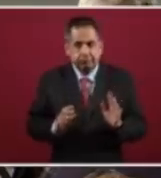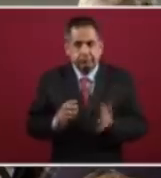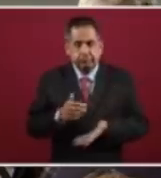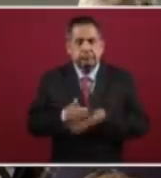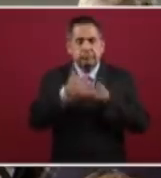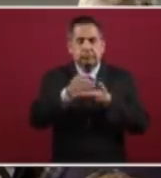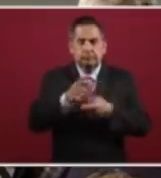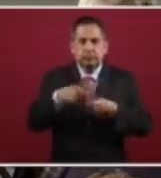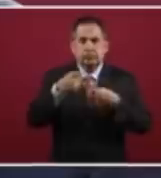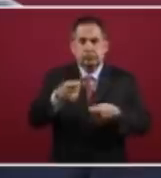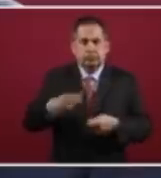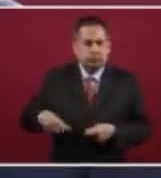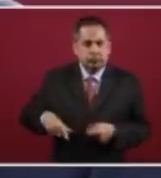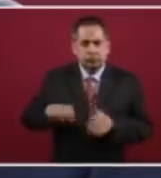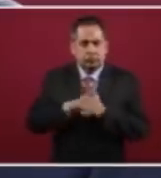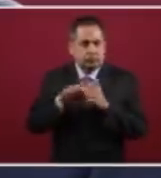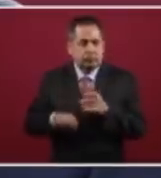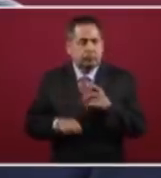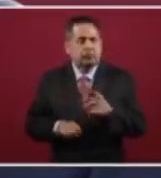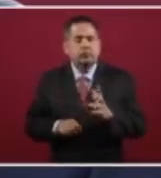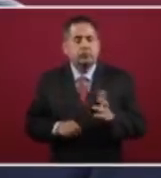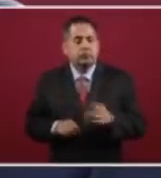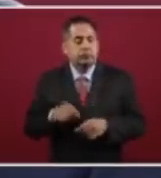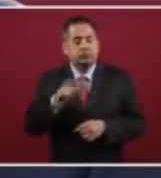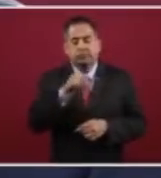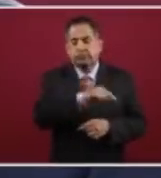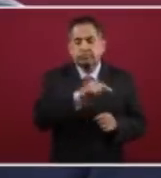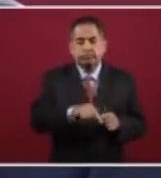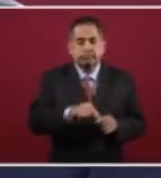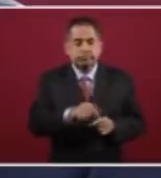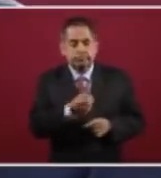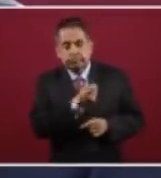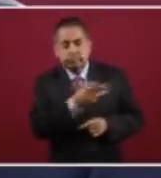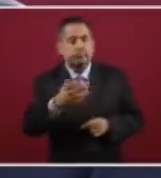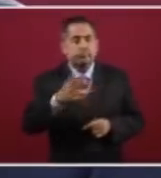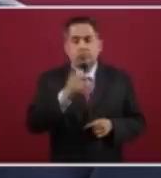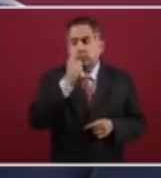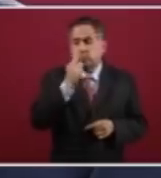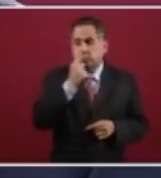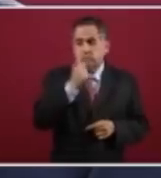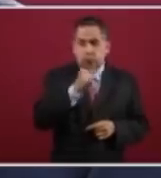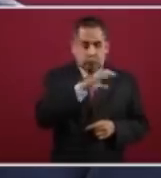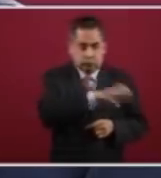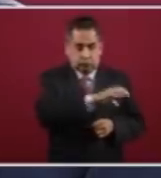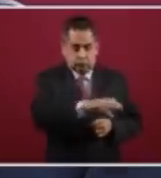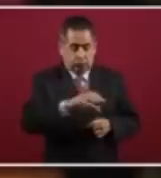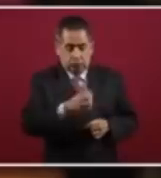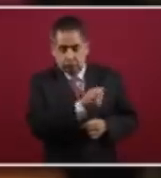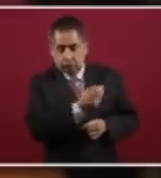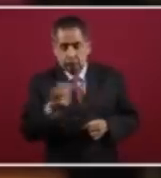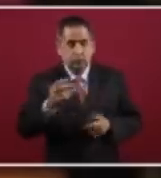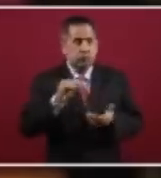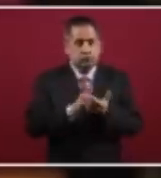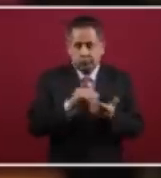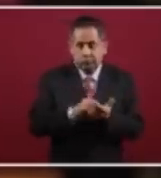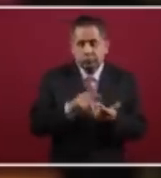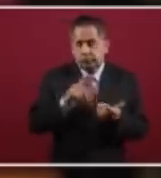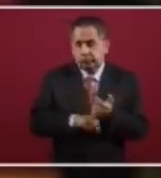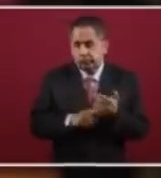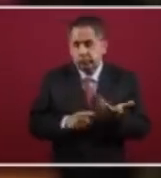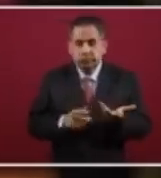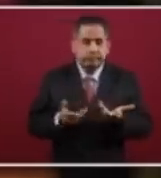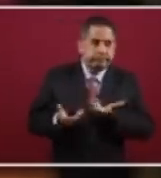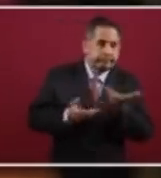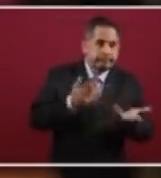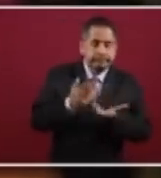ayudarle a su gobierno, como es el caso de algunas decenas de policías que pues prácticamente siguen ahí viendo